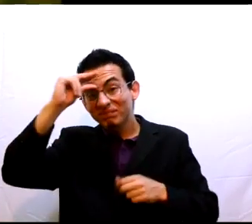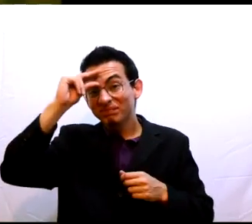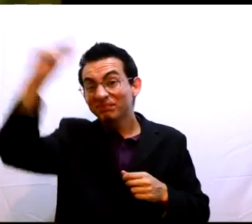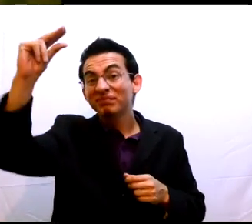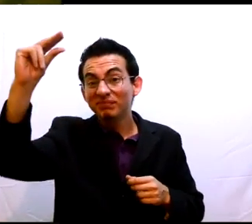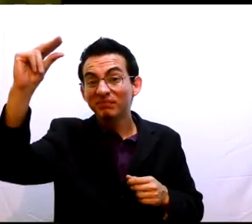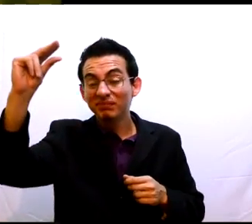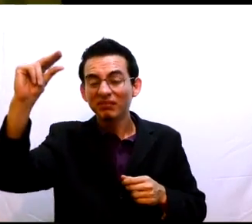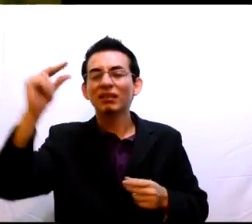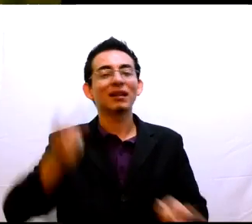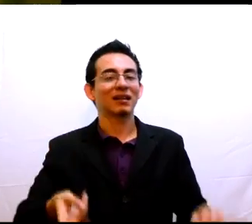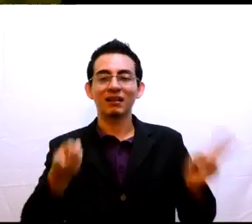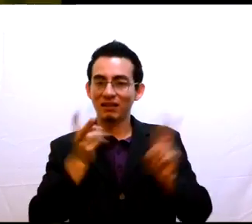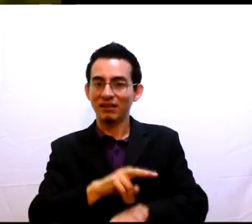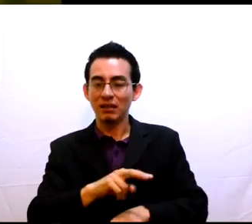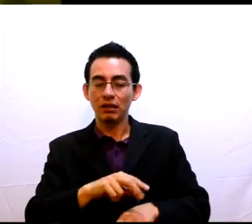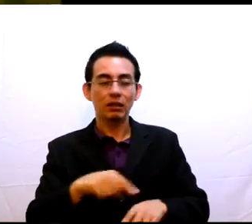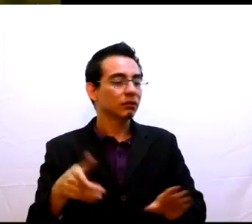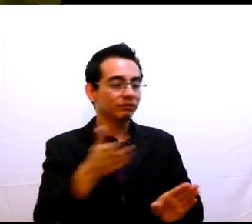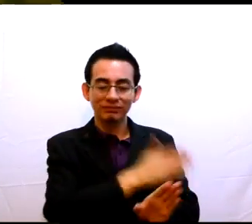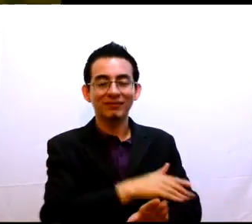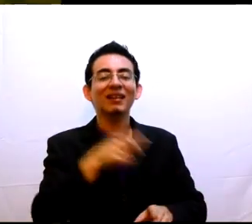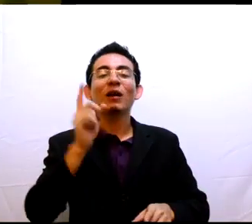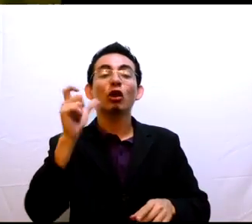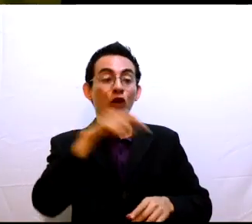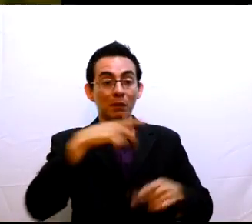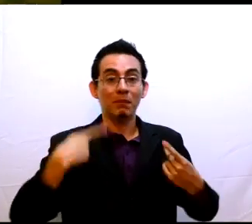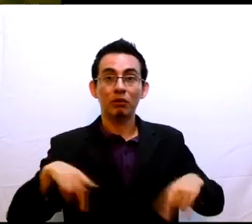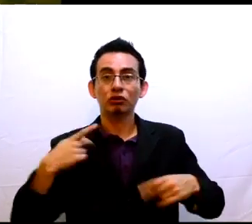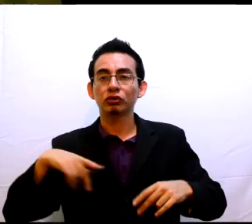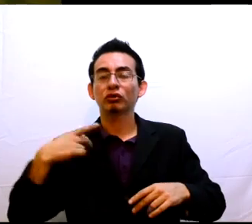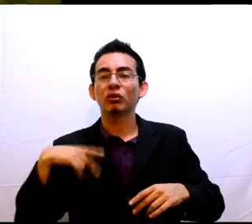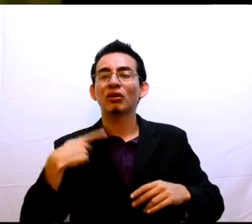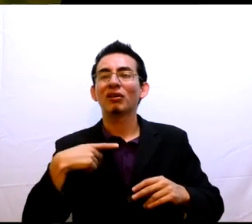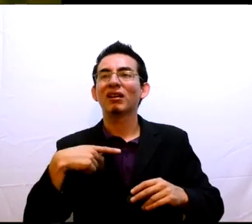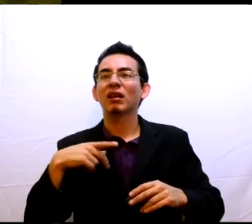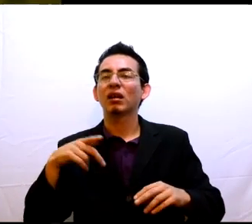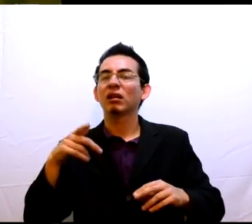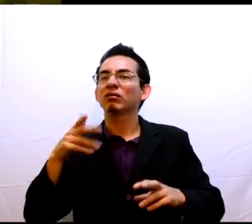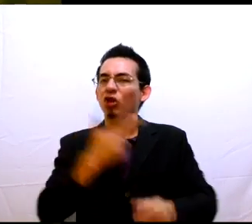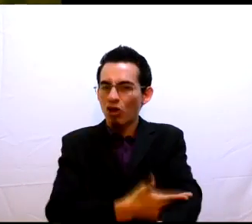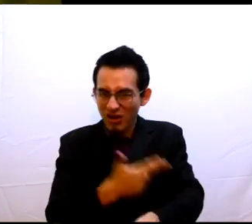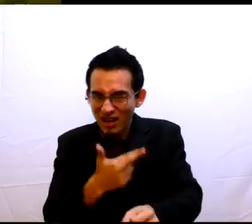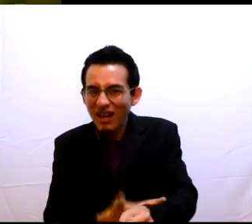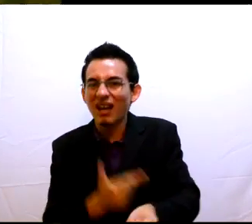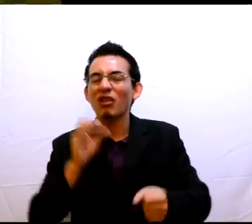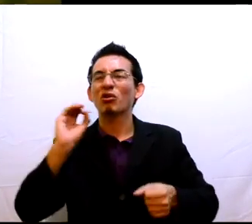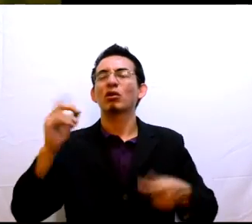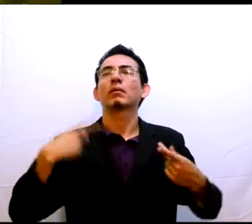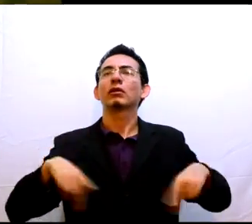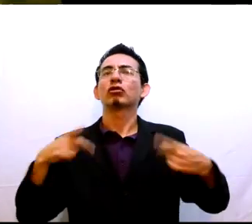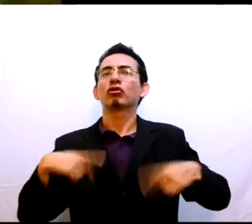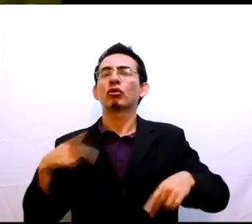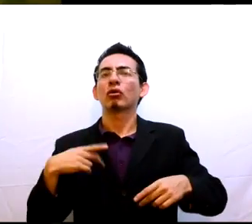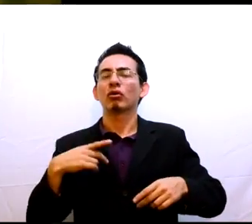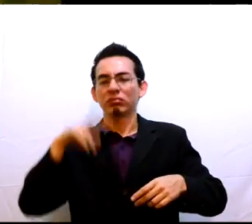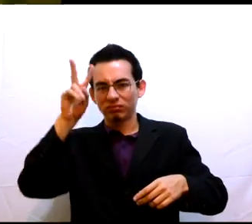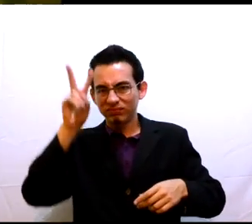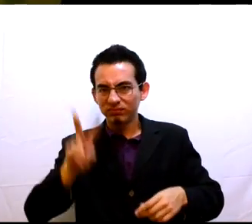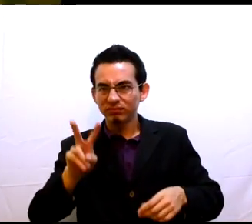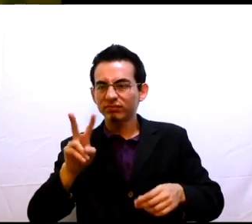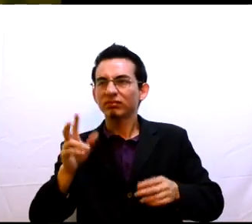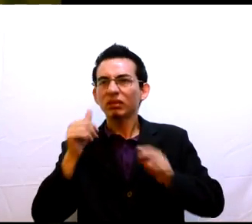sagacidad que hicieron sagazmente la palabra sagas o hacer sagazmente